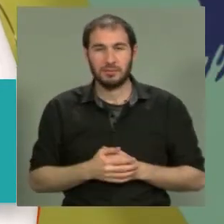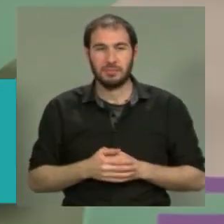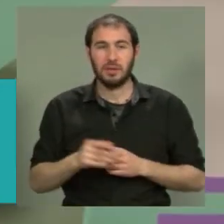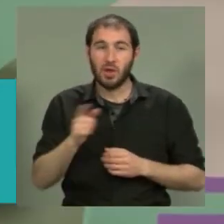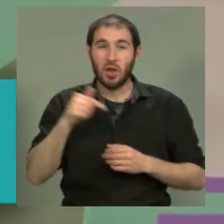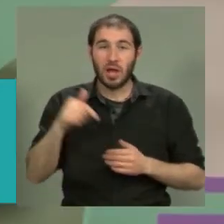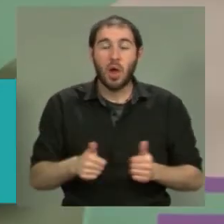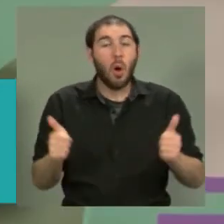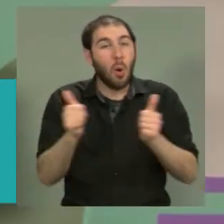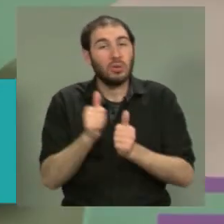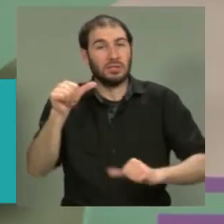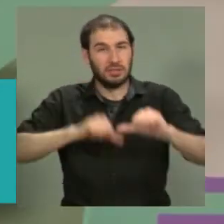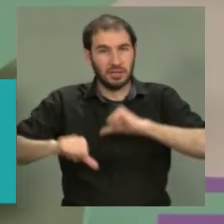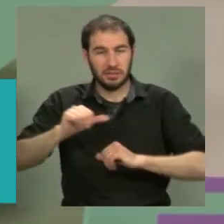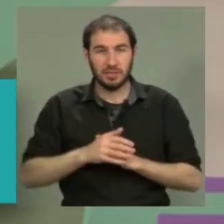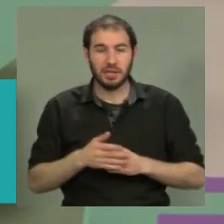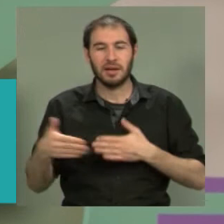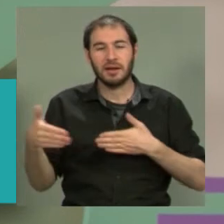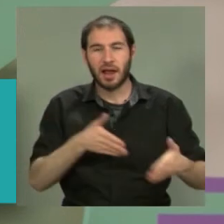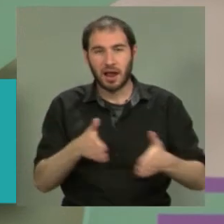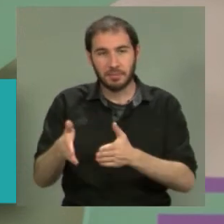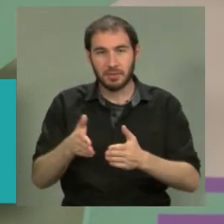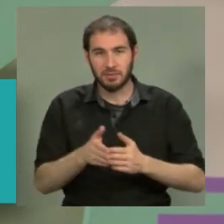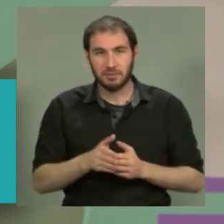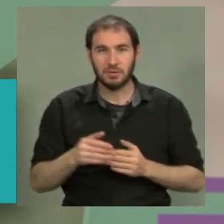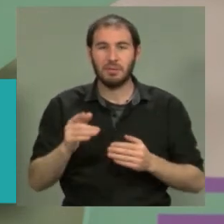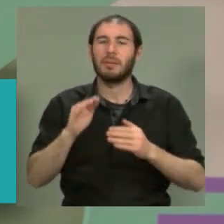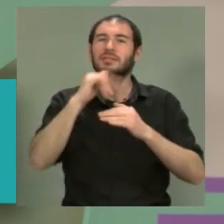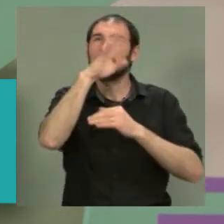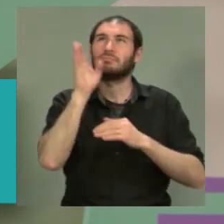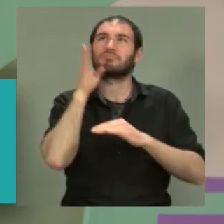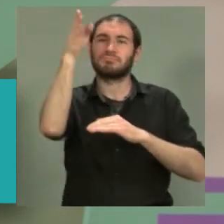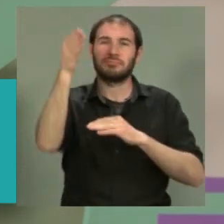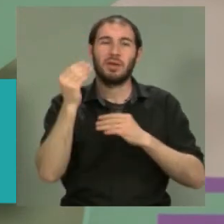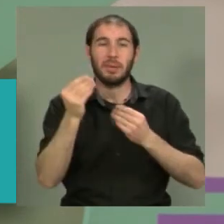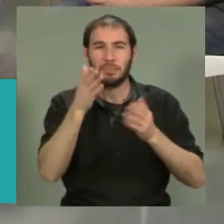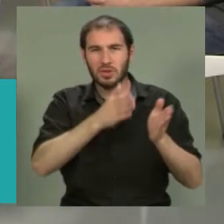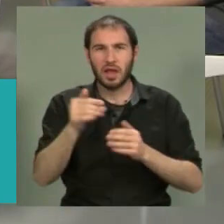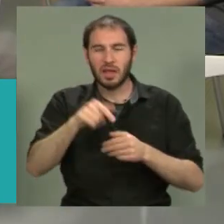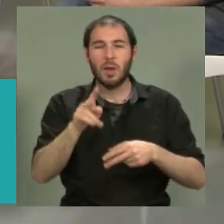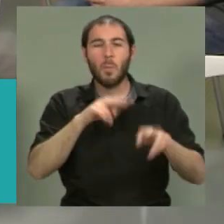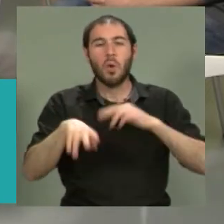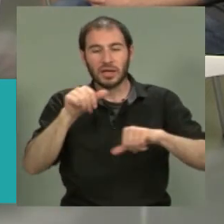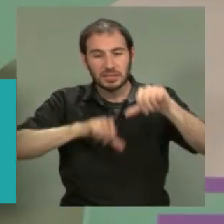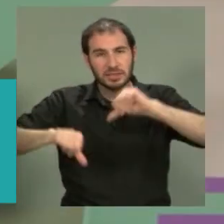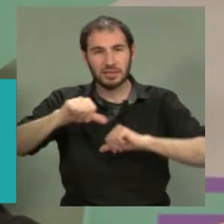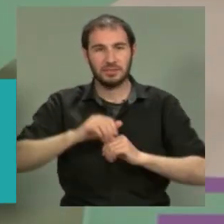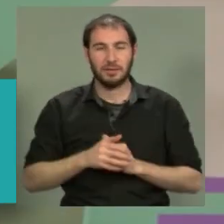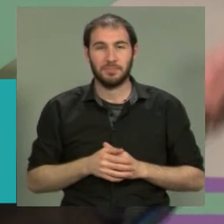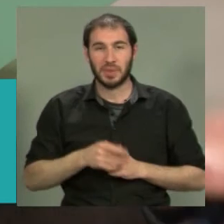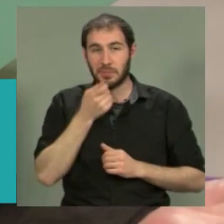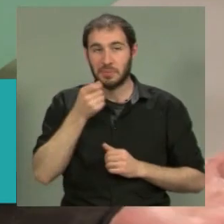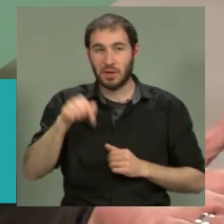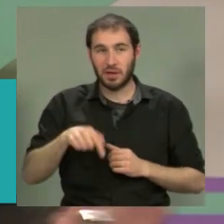vamos de la mano con la ciencia y los caminos hacia el paraíso están allanados para aquellos que buscan la ciencia. Bien. En este